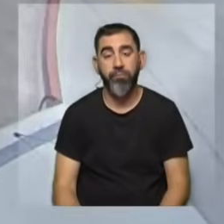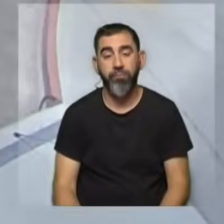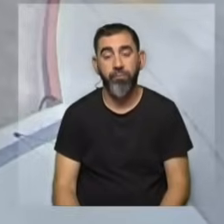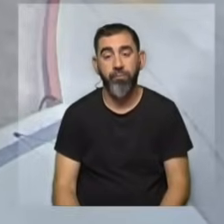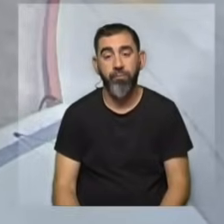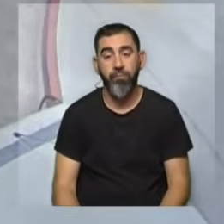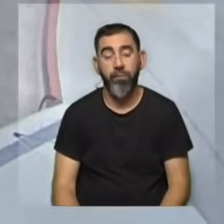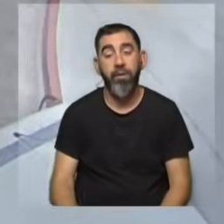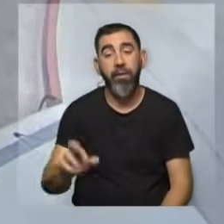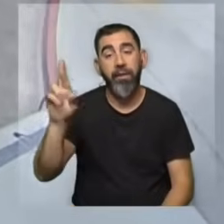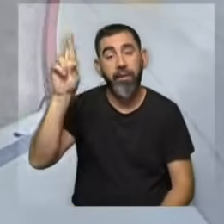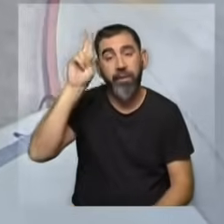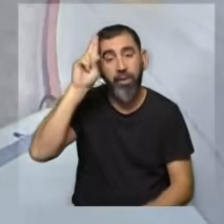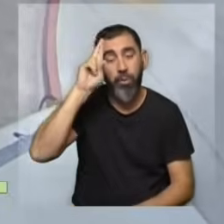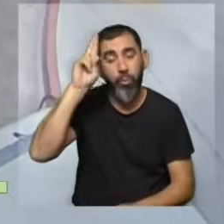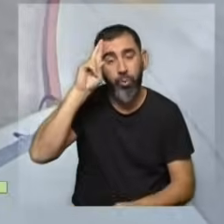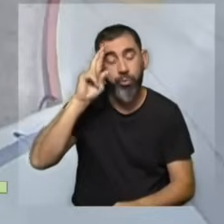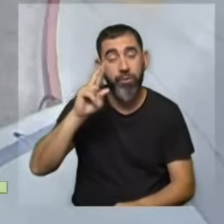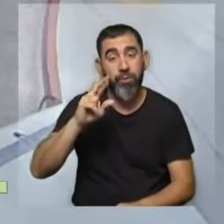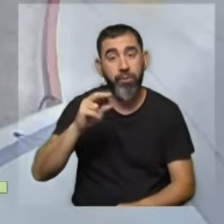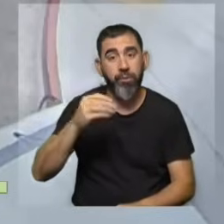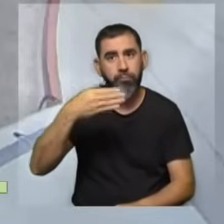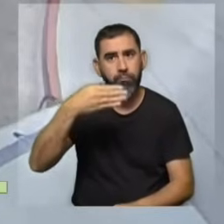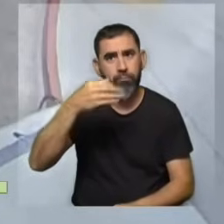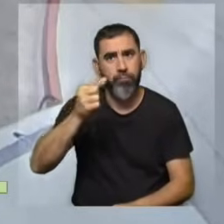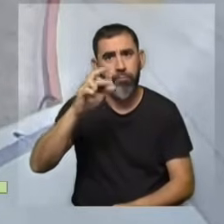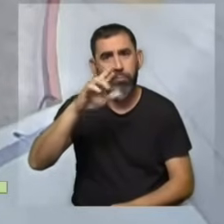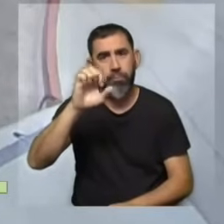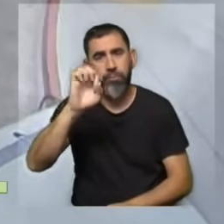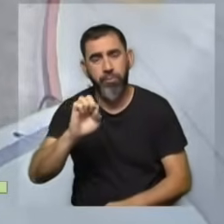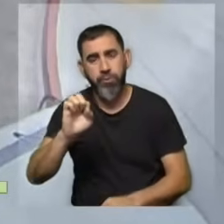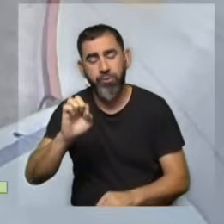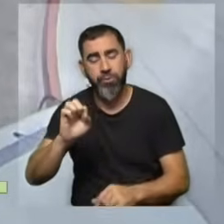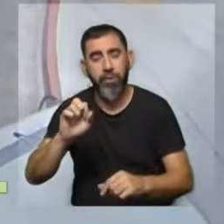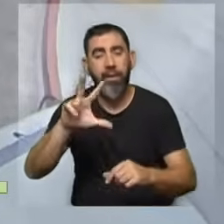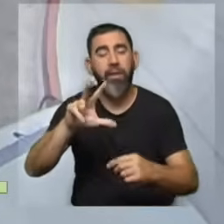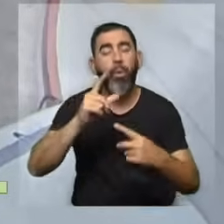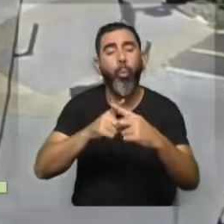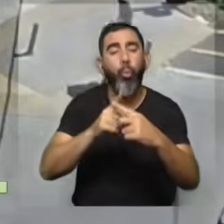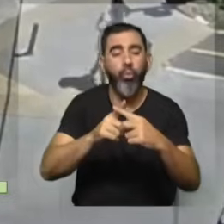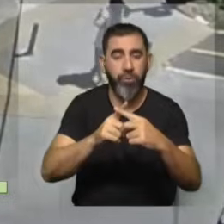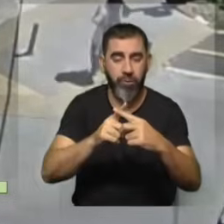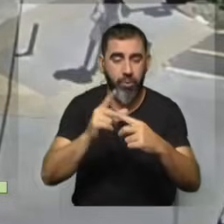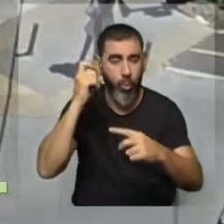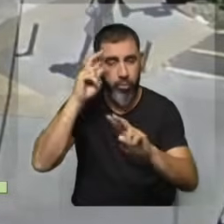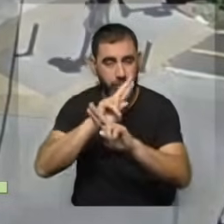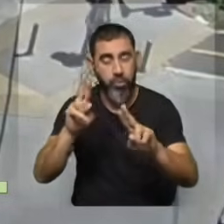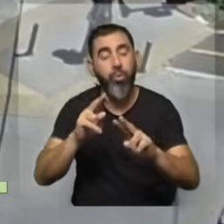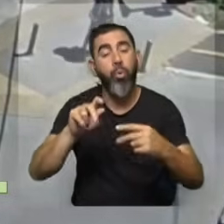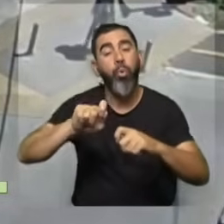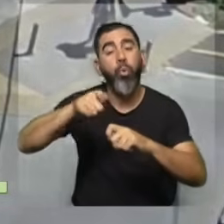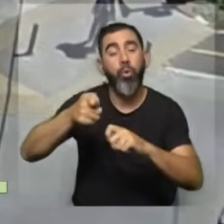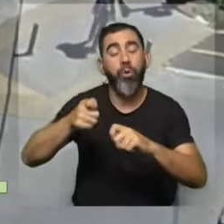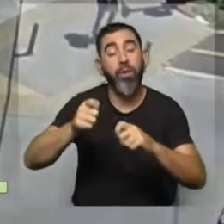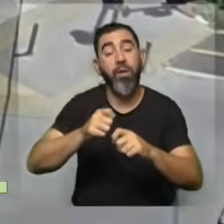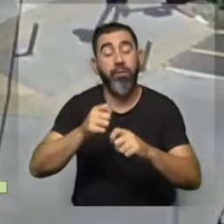sepan que en tres cruces entre Luis Valle verres e illescas hay un corte esto es por obras de ute en Carmelo entre cubo del